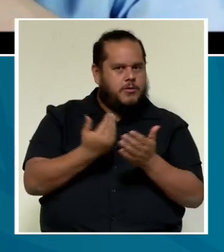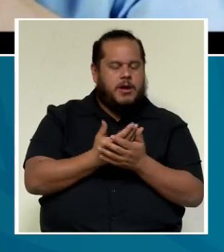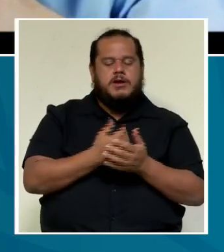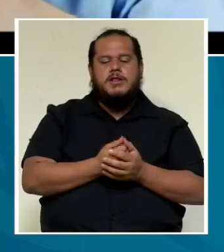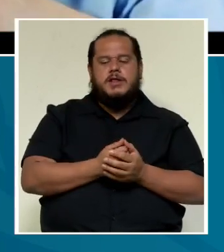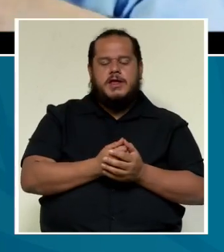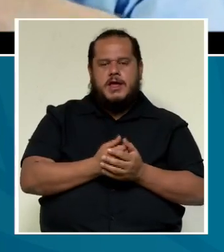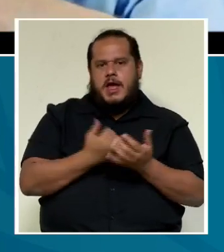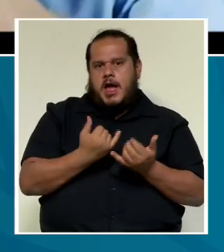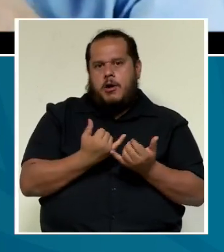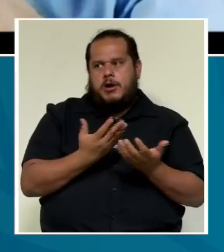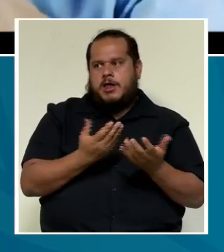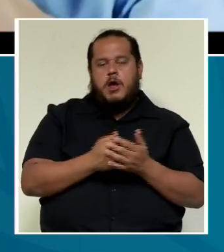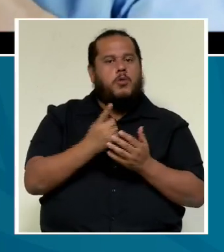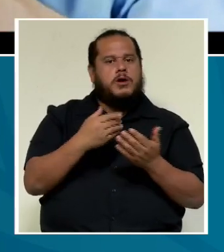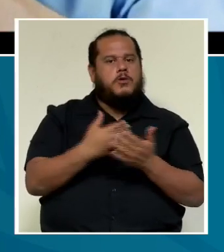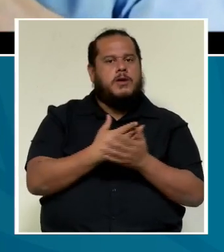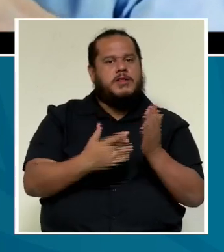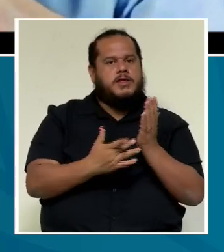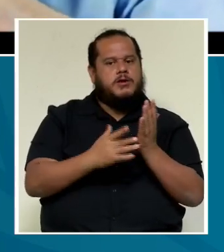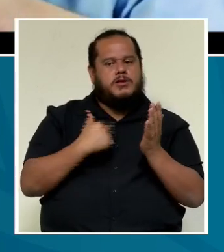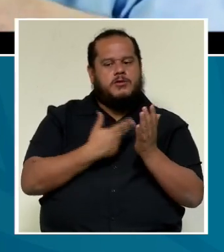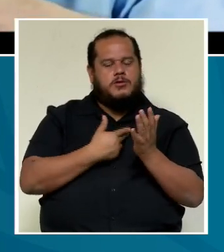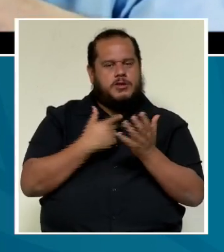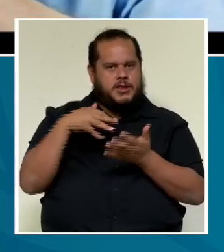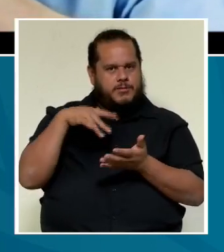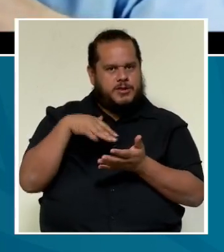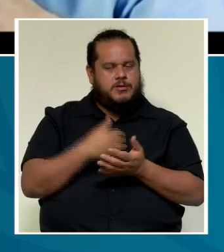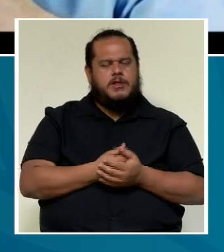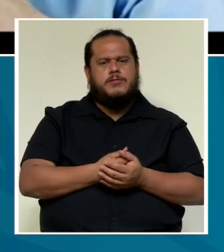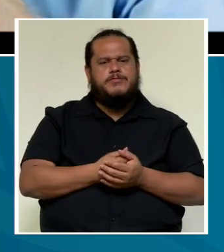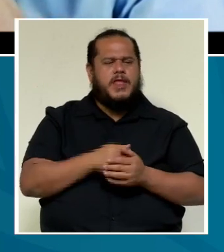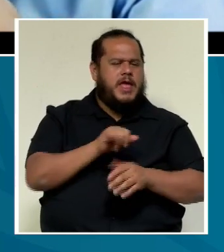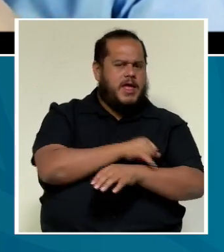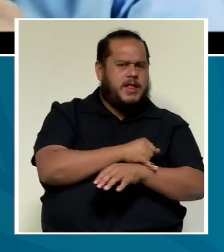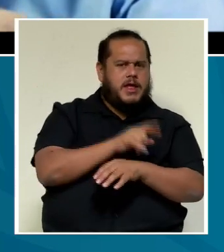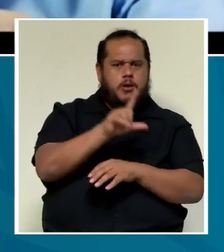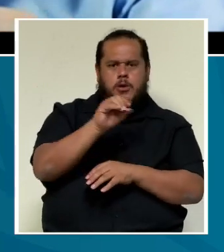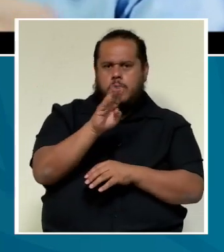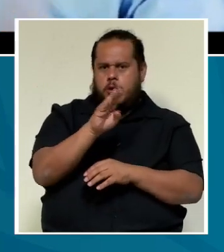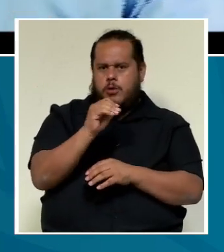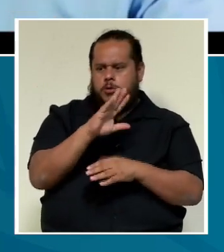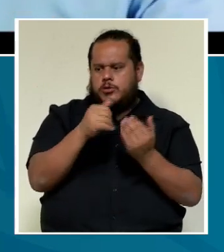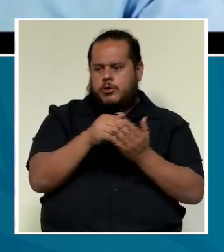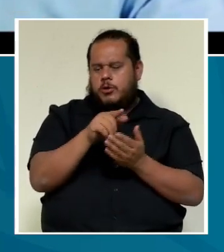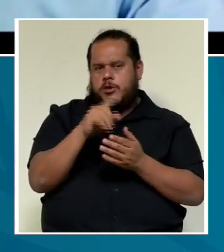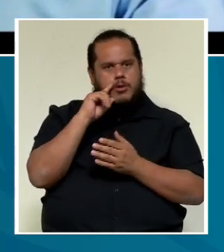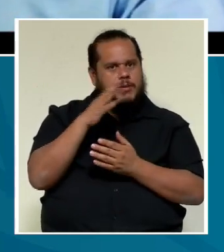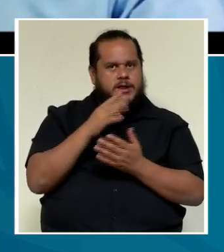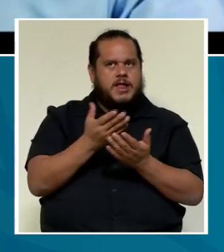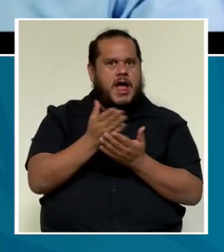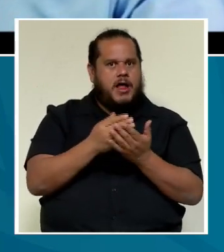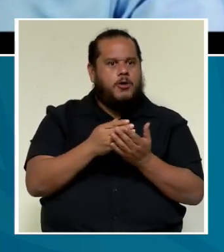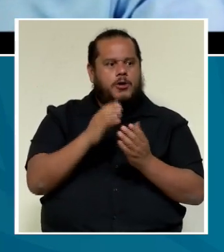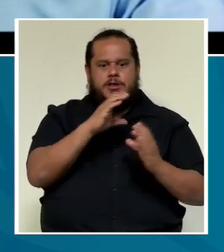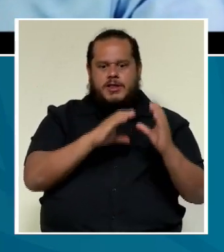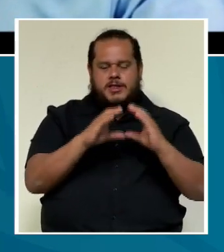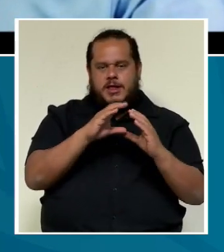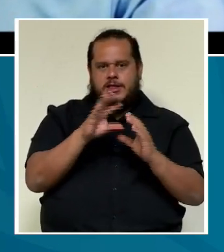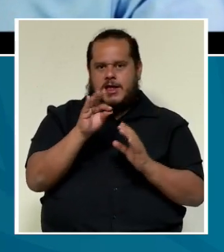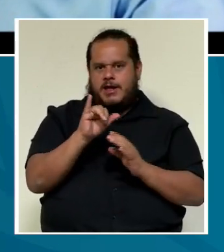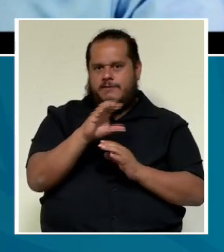pues, de una nueva tecnología que estamos estudiando. Ingeniero Lobo, todo esto parece un poco de ciencia ficción.